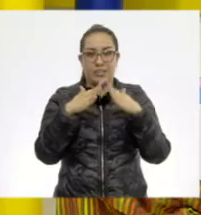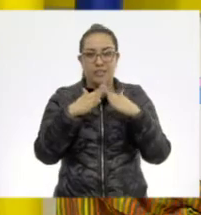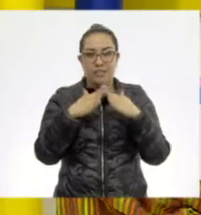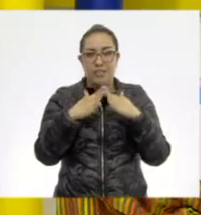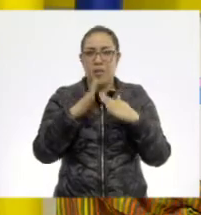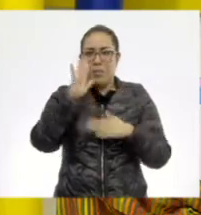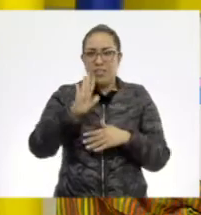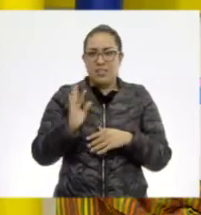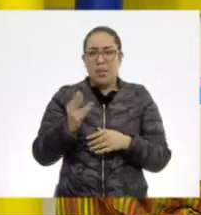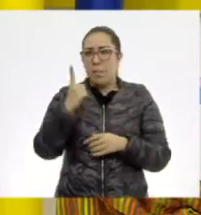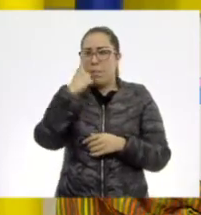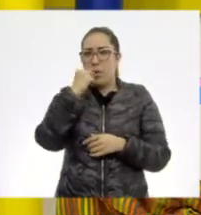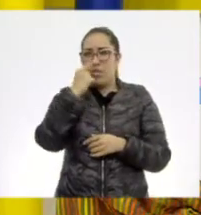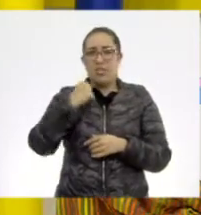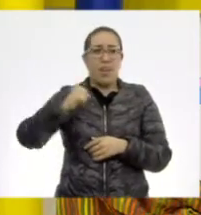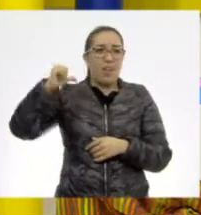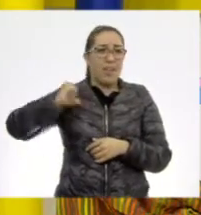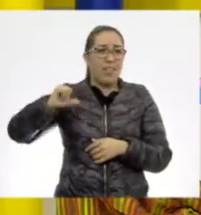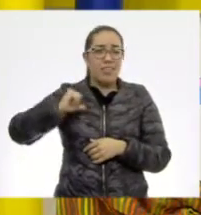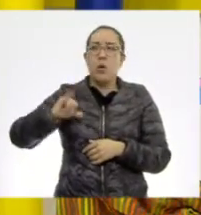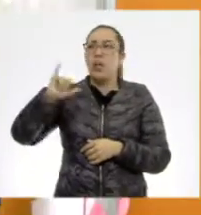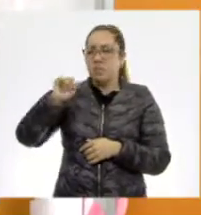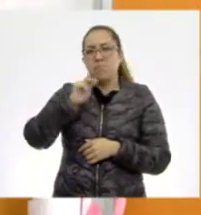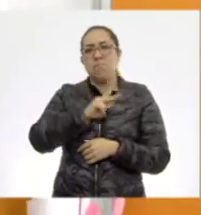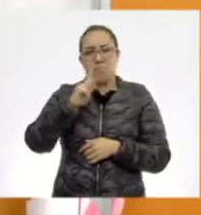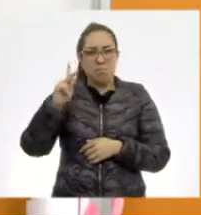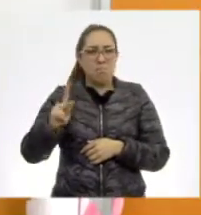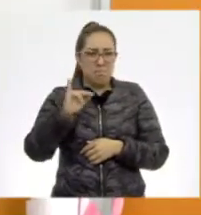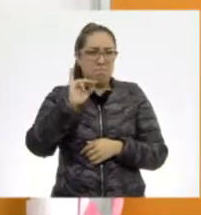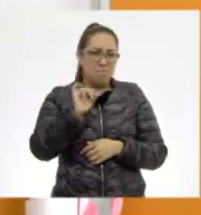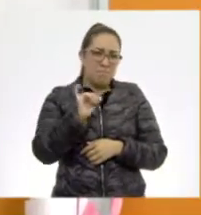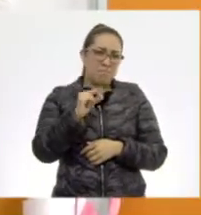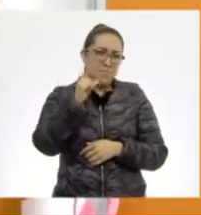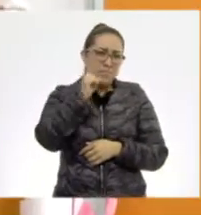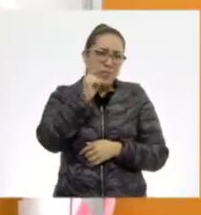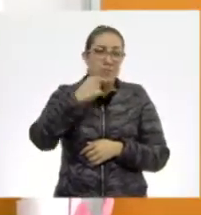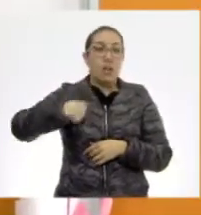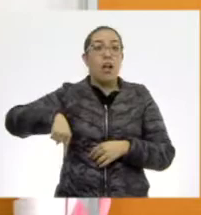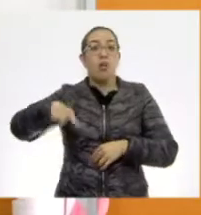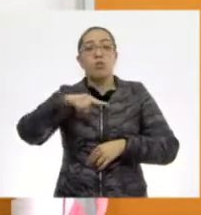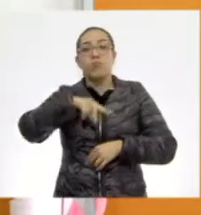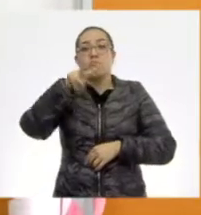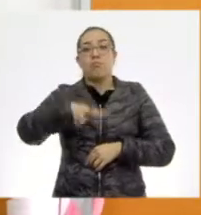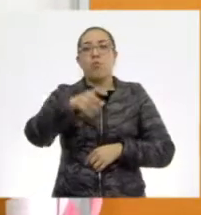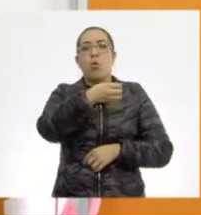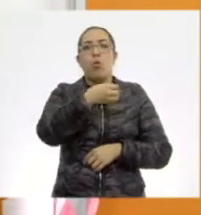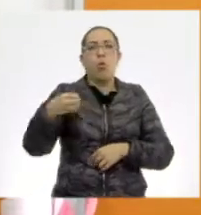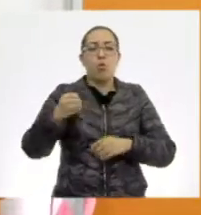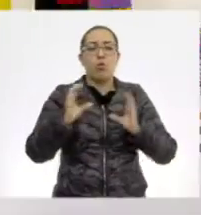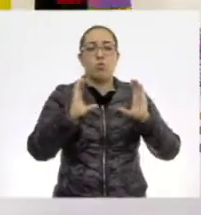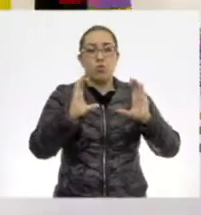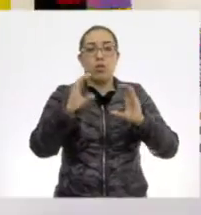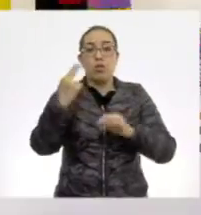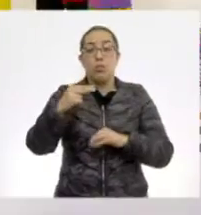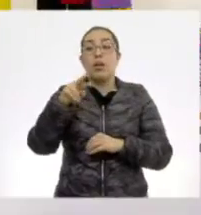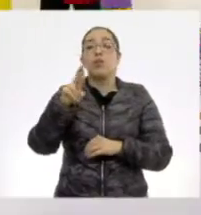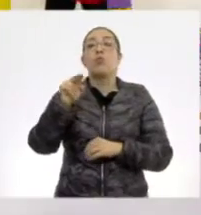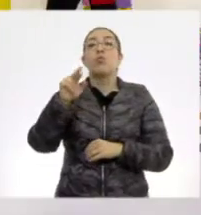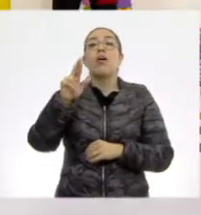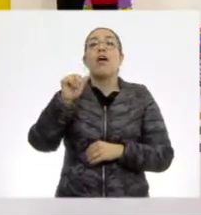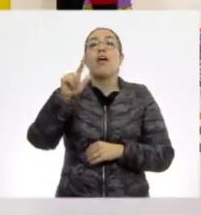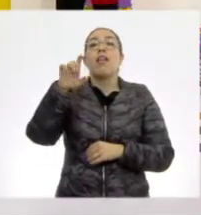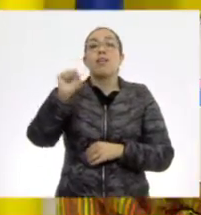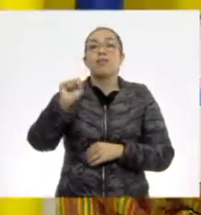como la policía de ese entonces. Similar, un poquito similar, y eran los encargados de mantener todo el orden. Los rurales. Los rurales. Muy bien,